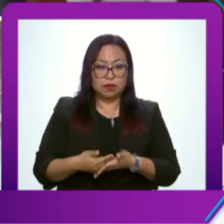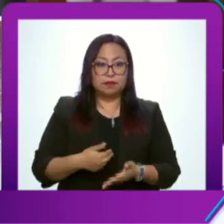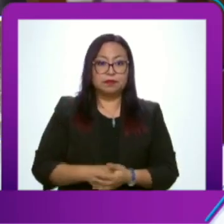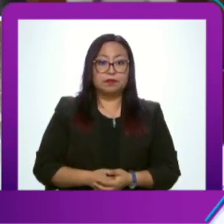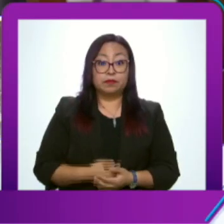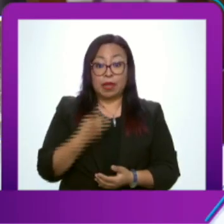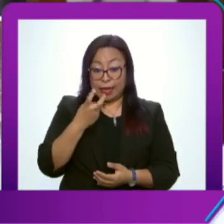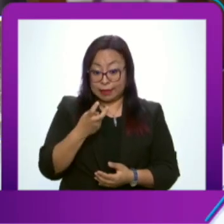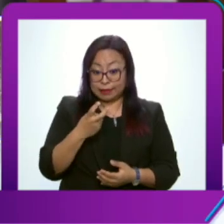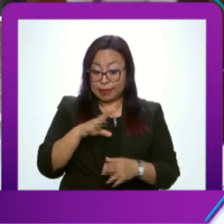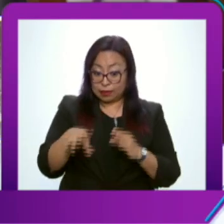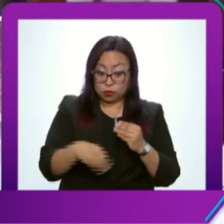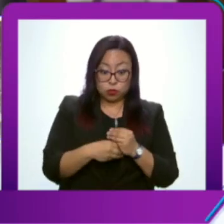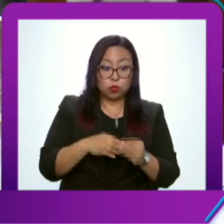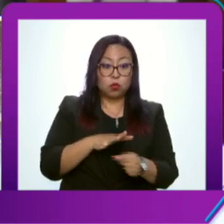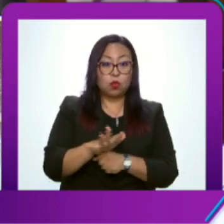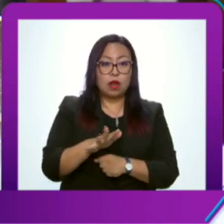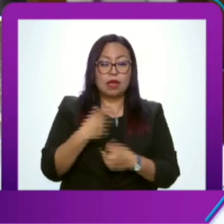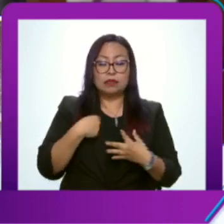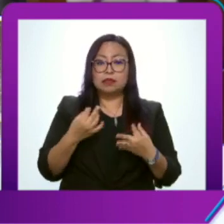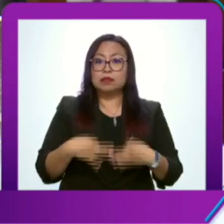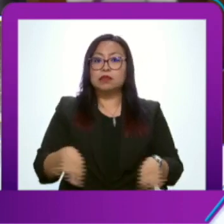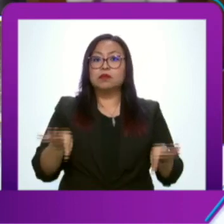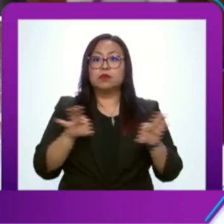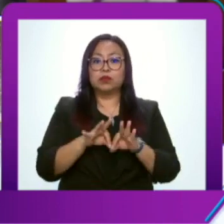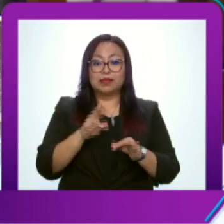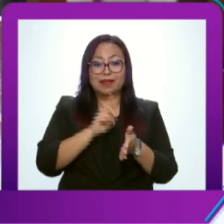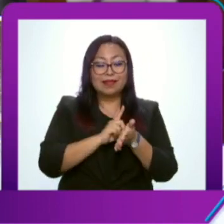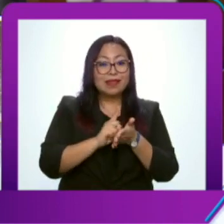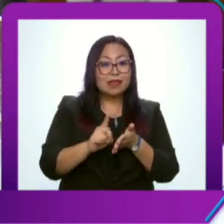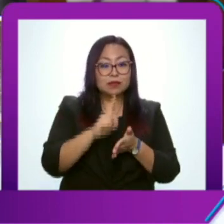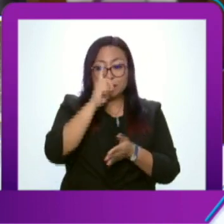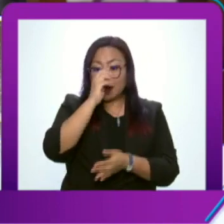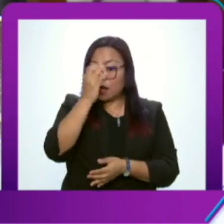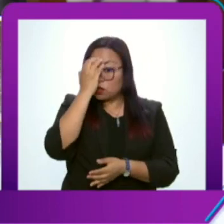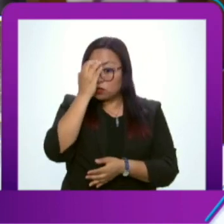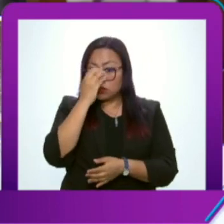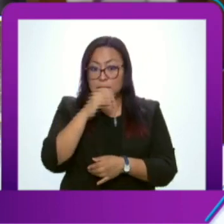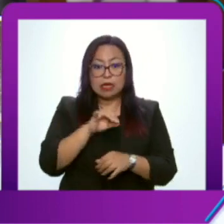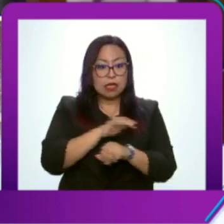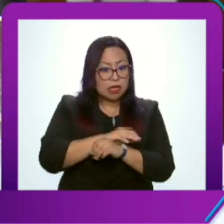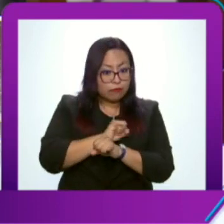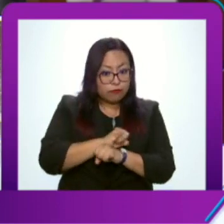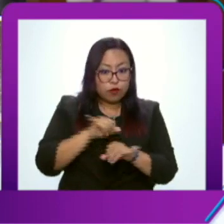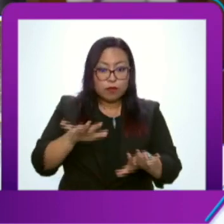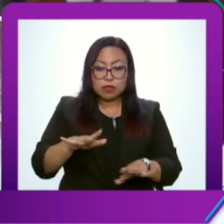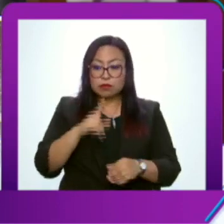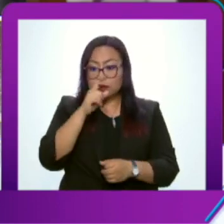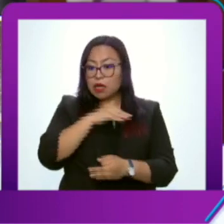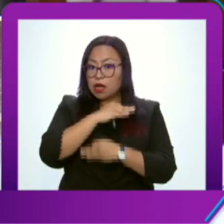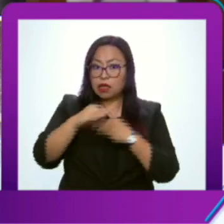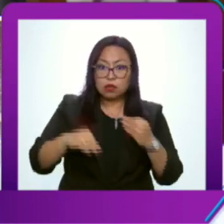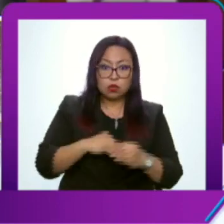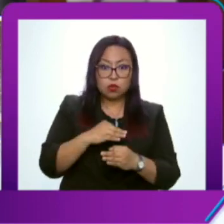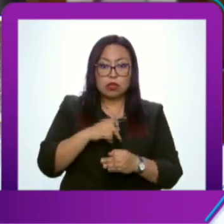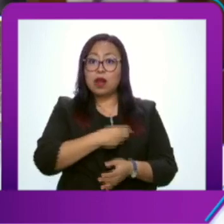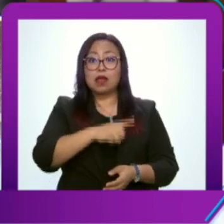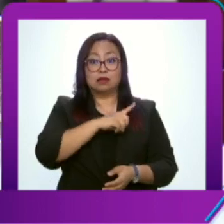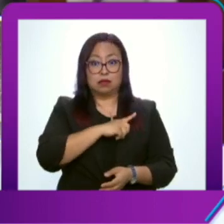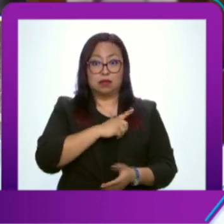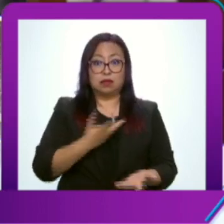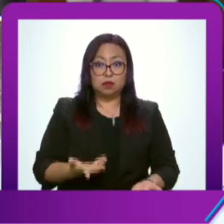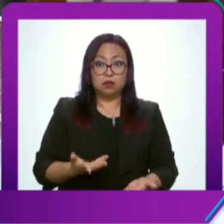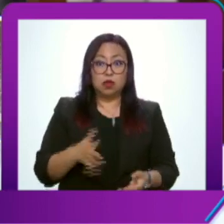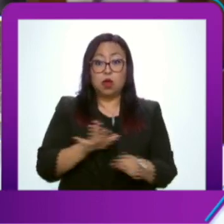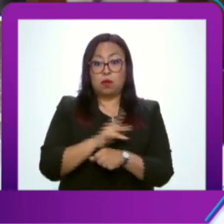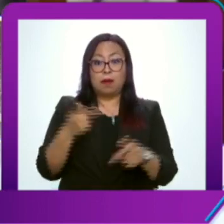Este asunto nos demuestra la importancia del derecho a saber para el goce y disfrute del derecho también a la salud, para